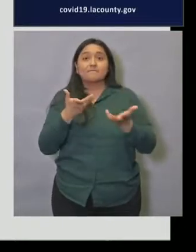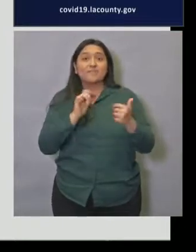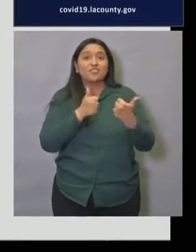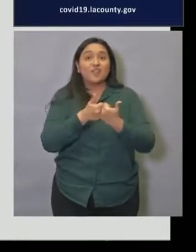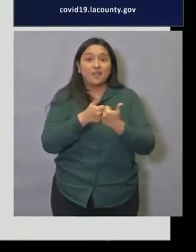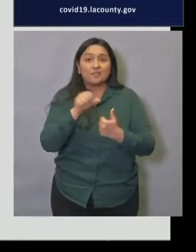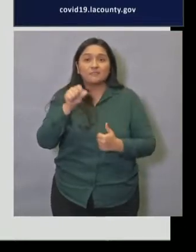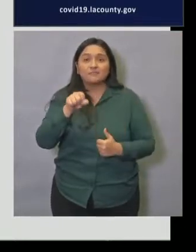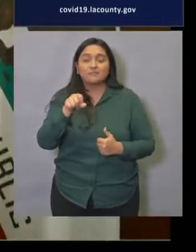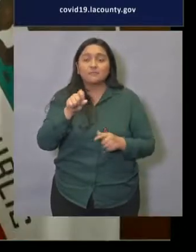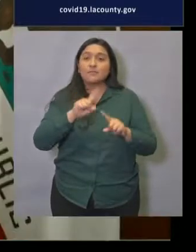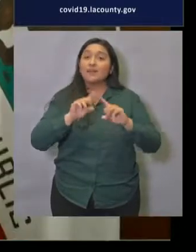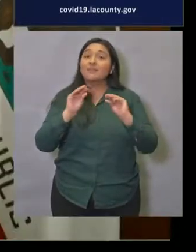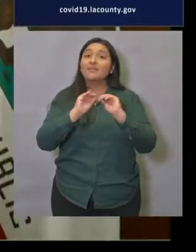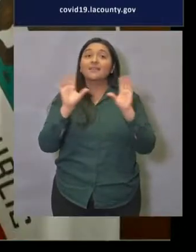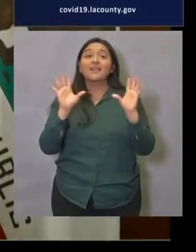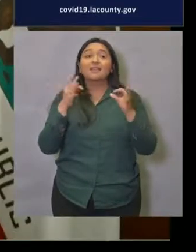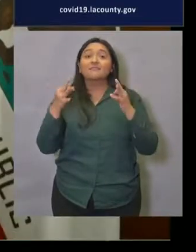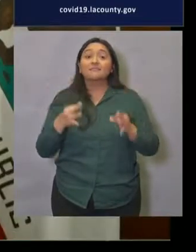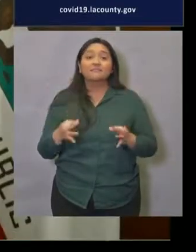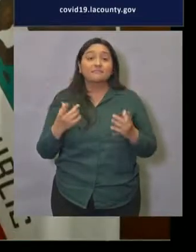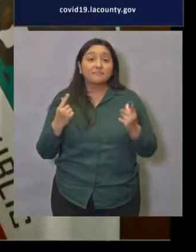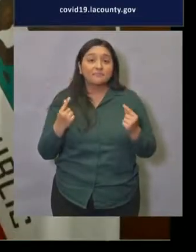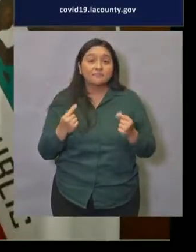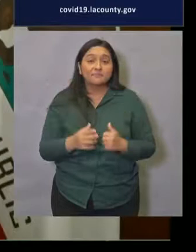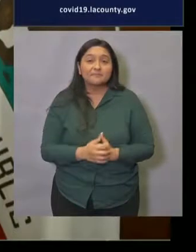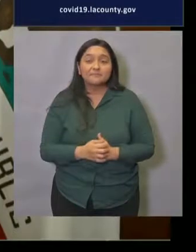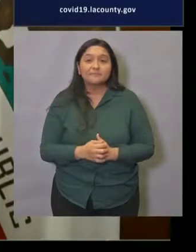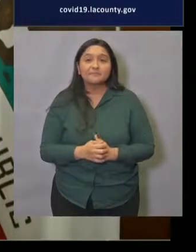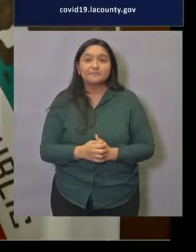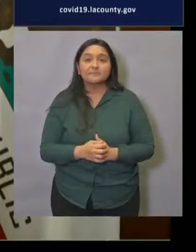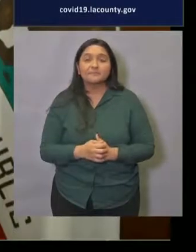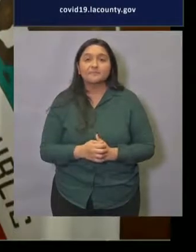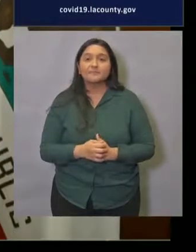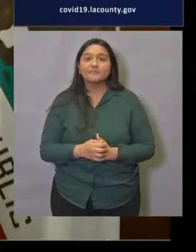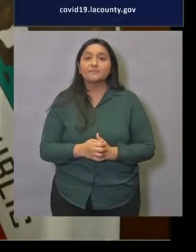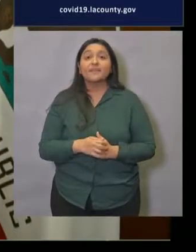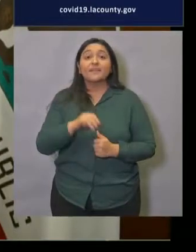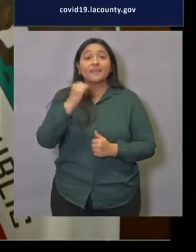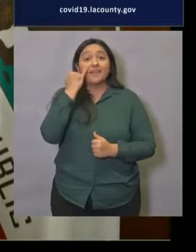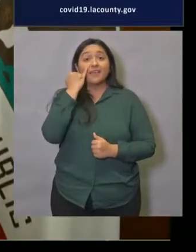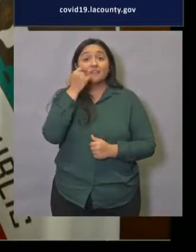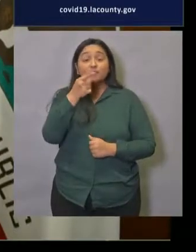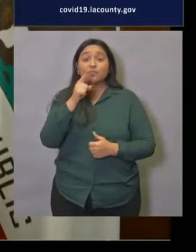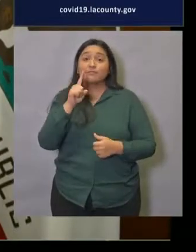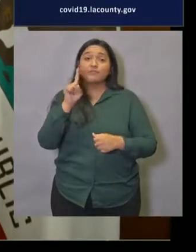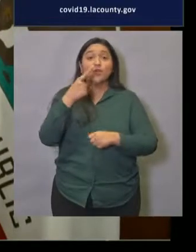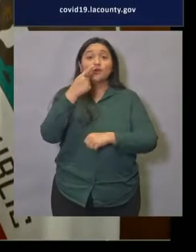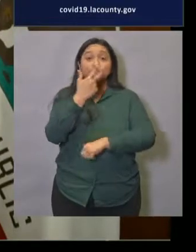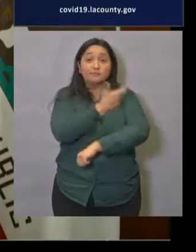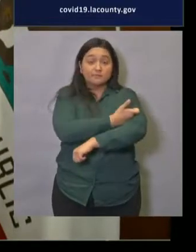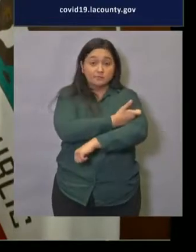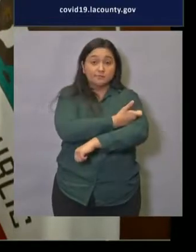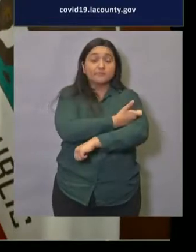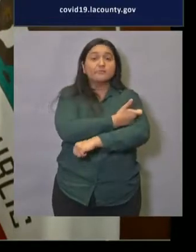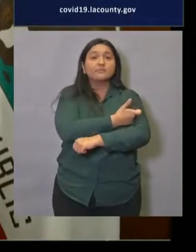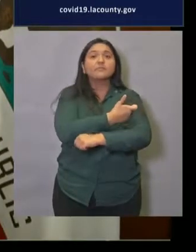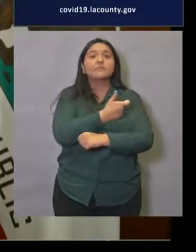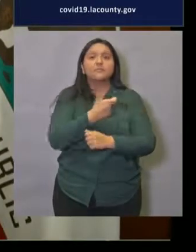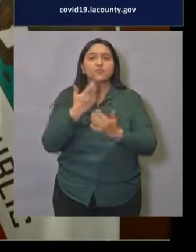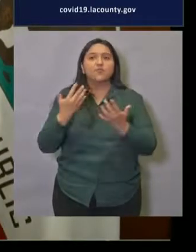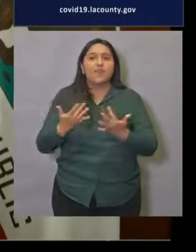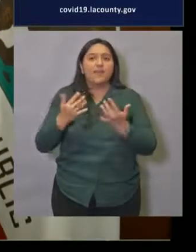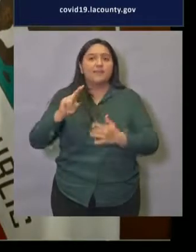pero quiero ser claro, se recibió la primera dosis y la segunda dosis está